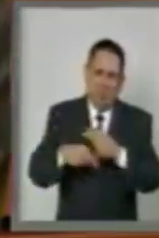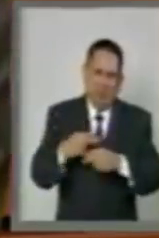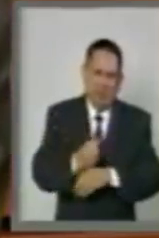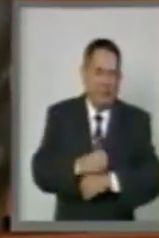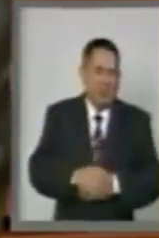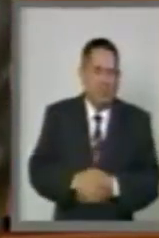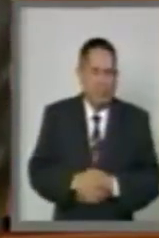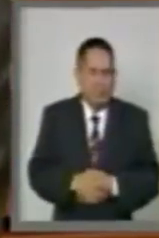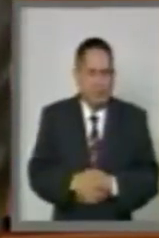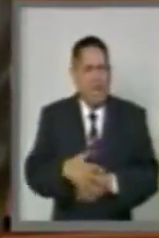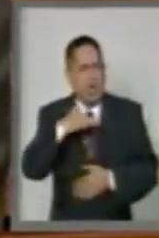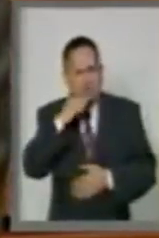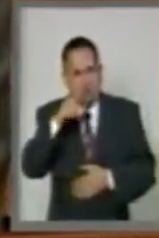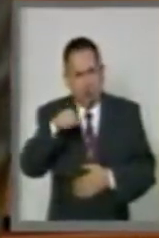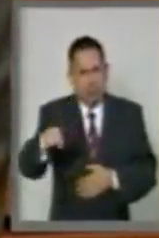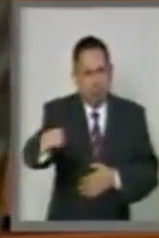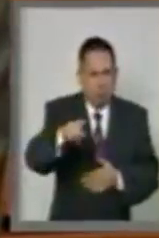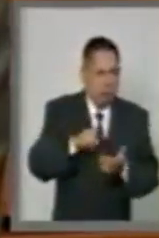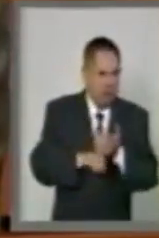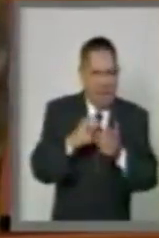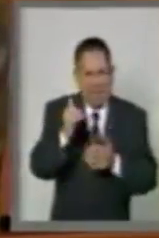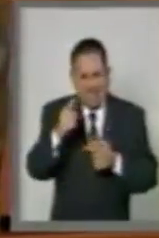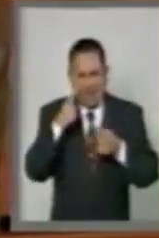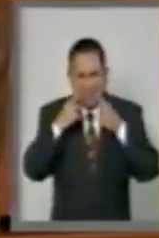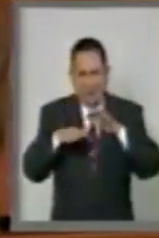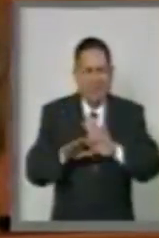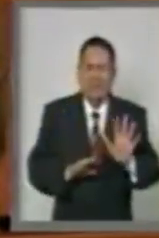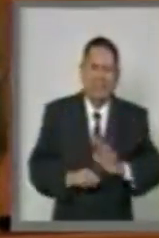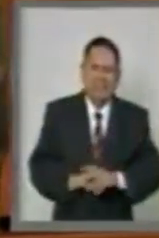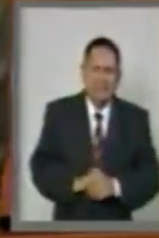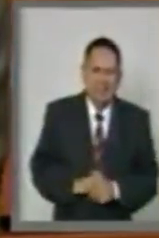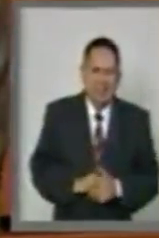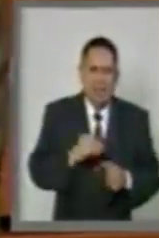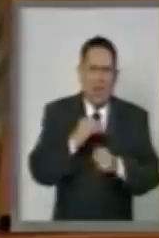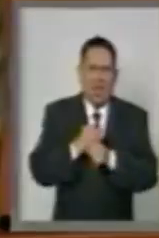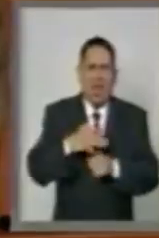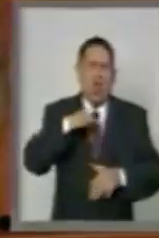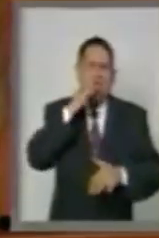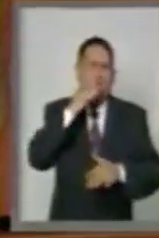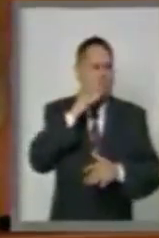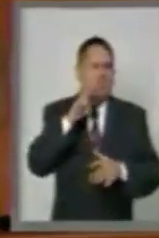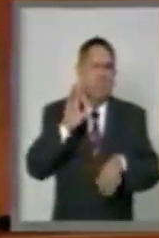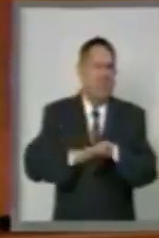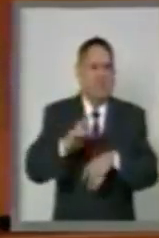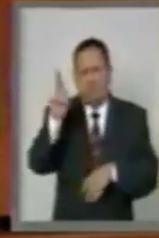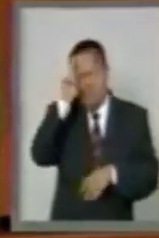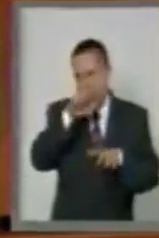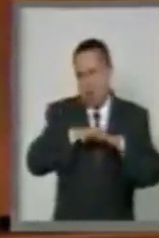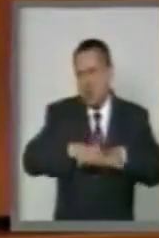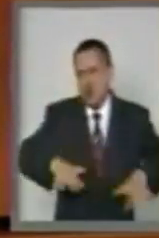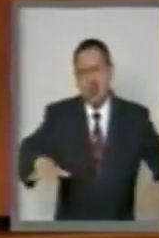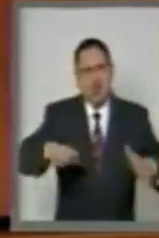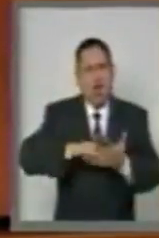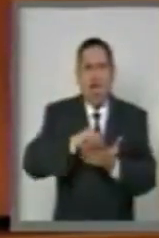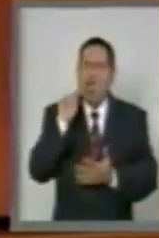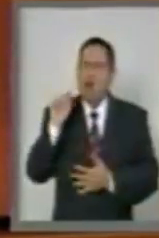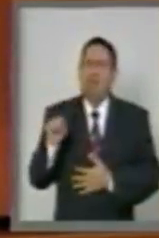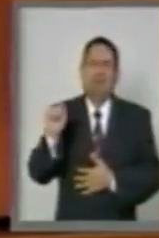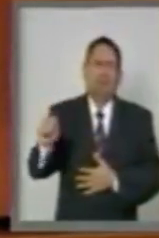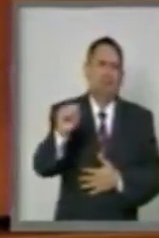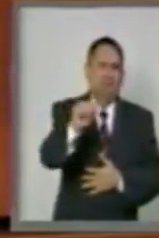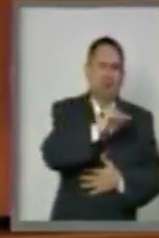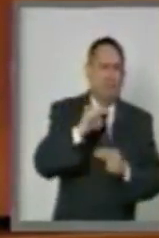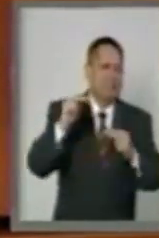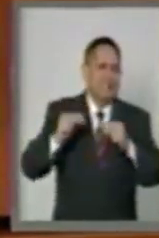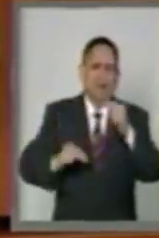Habló usted de corrupción, sí, que en la Hacienda se busca mucho. Nos referimos a la corrupción descarada en todos los niveles